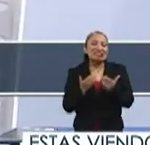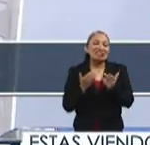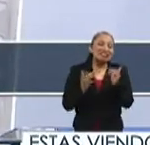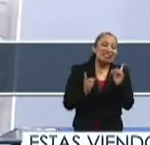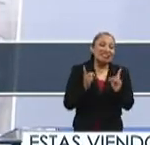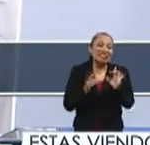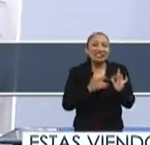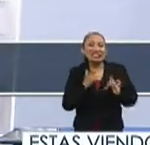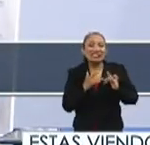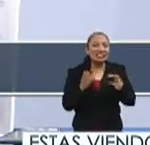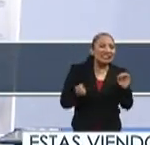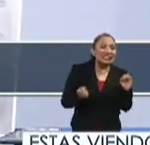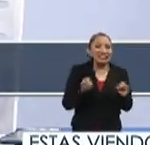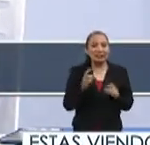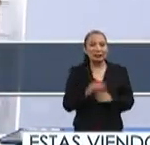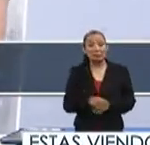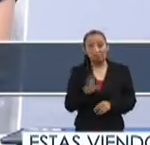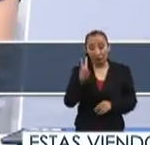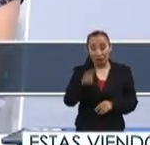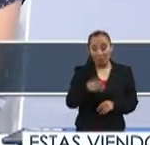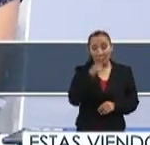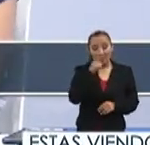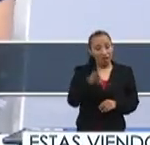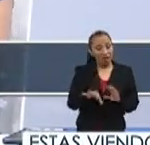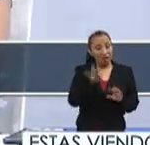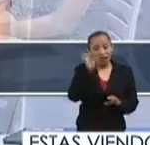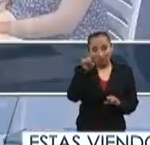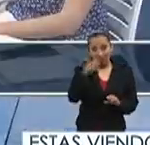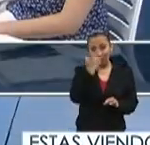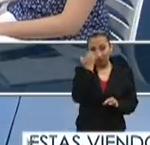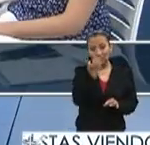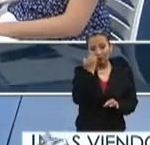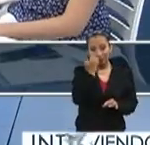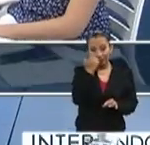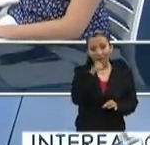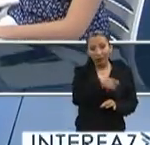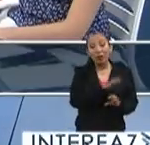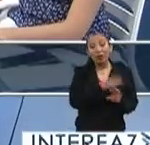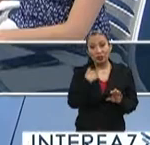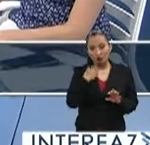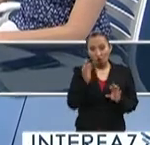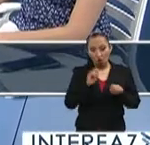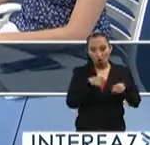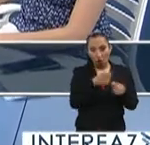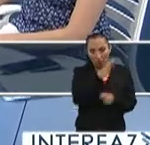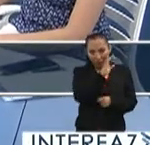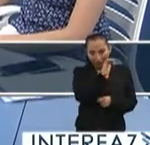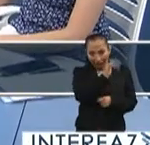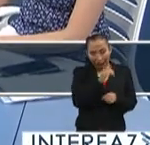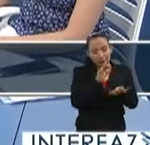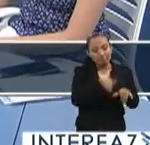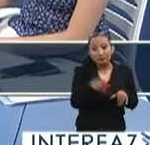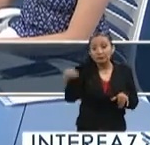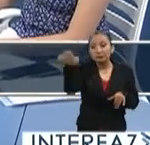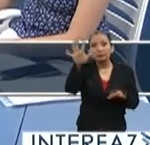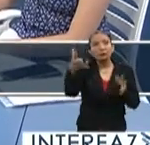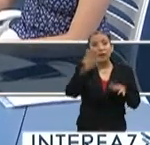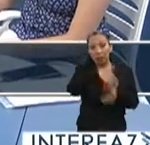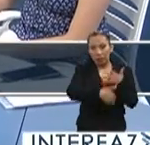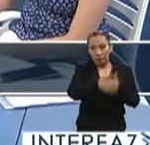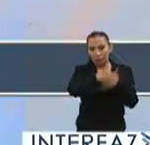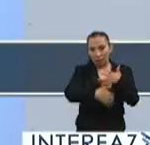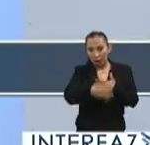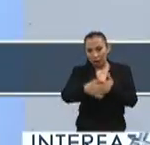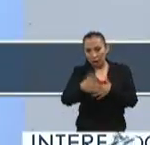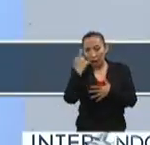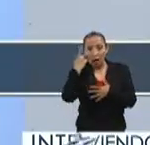tienen alguna inseguridad al respecto? En realidad encontré muchos de ellos en mi escuela porque cuando yo apliqué para la beca, aplicamos alrededor de 15,